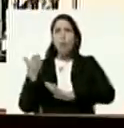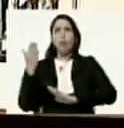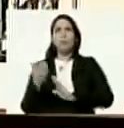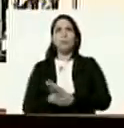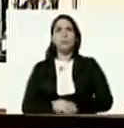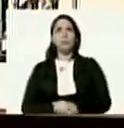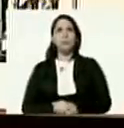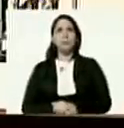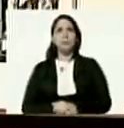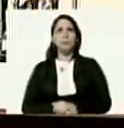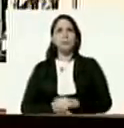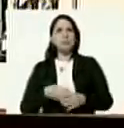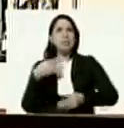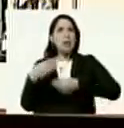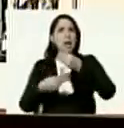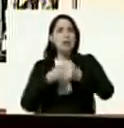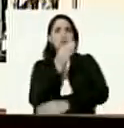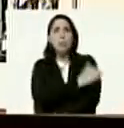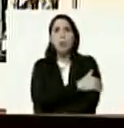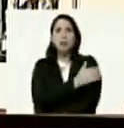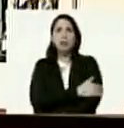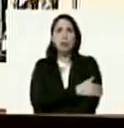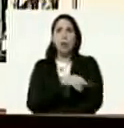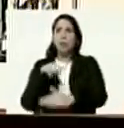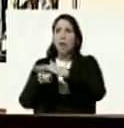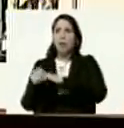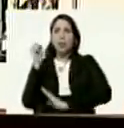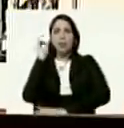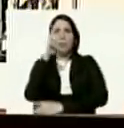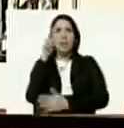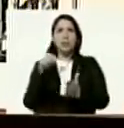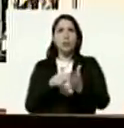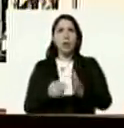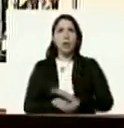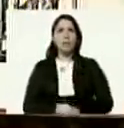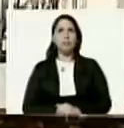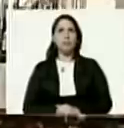¿Qué ha hecho la oposición desde la Asamblea Nacional?